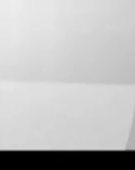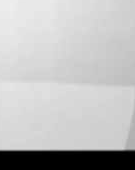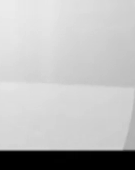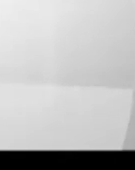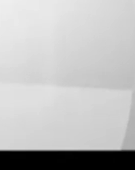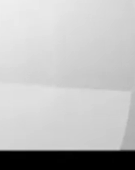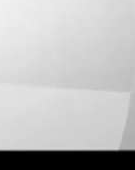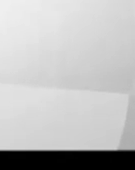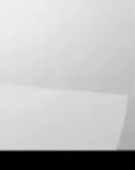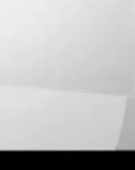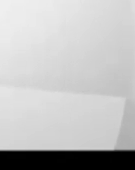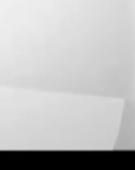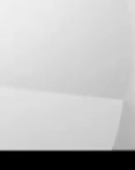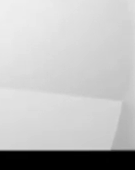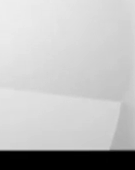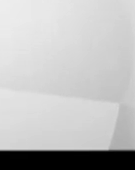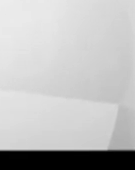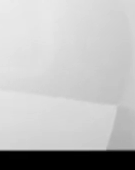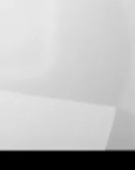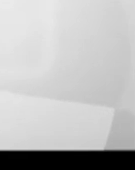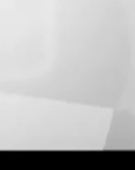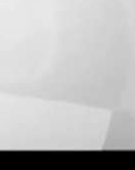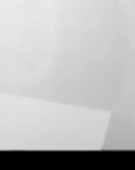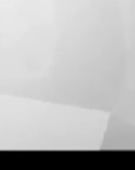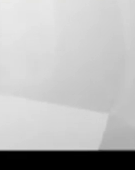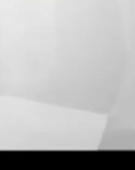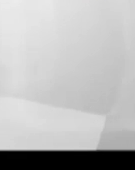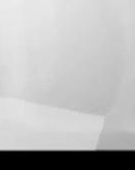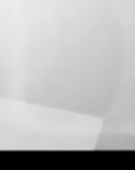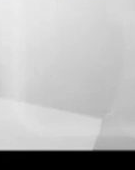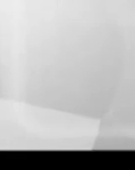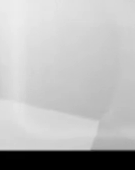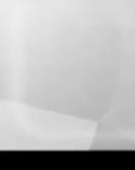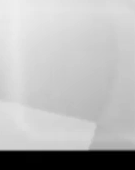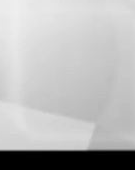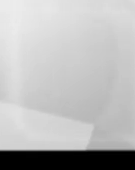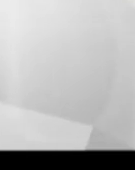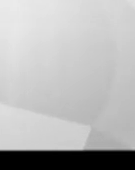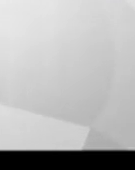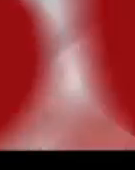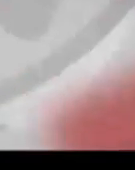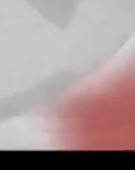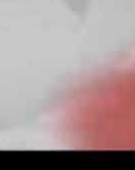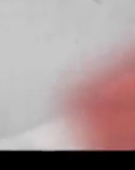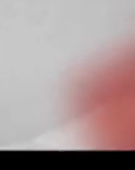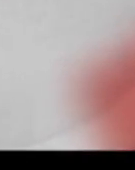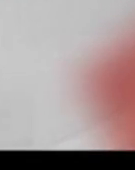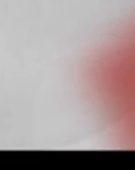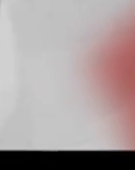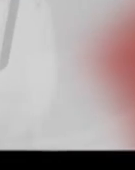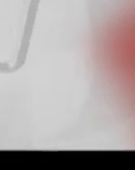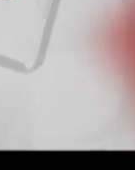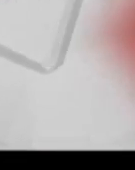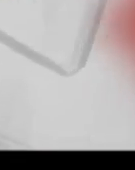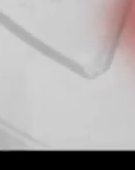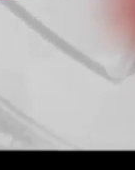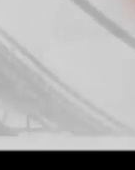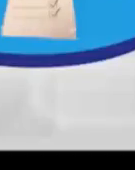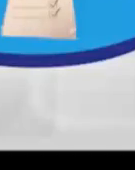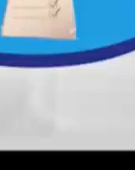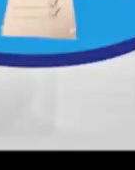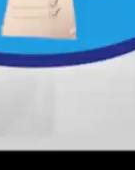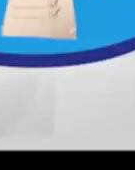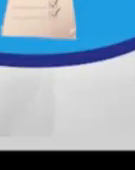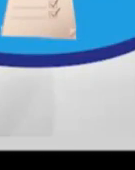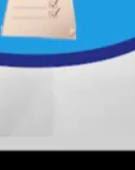informe técnico conforme a los parámetros del Reglamento de Evaluación de Proyectos Comunicacionales. Paso 3.